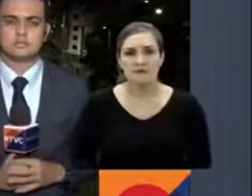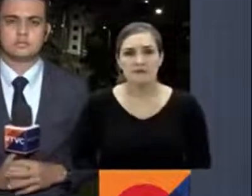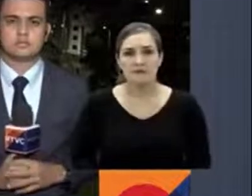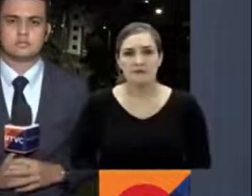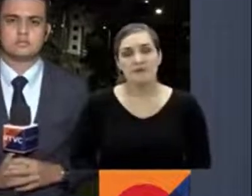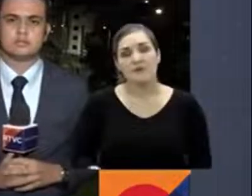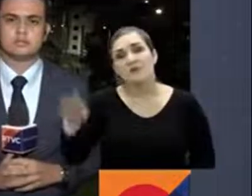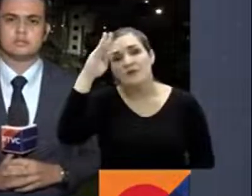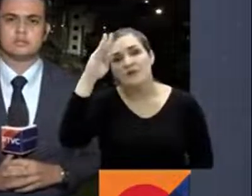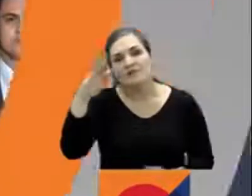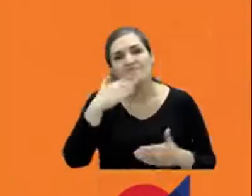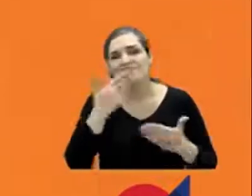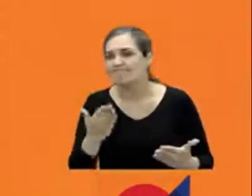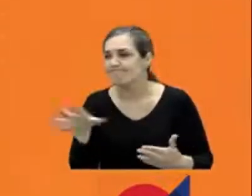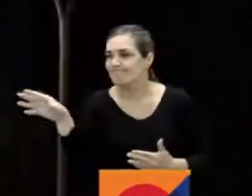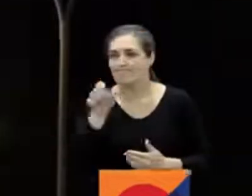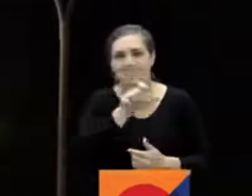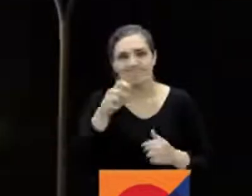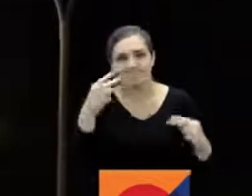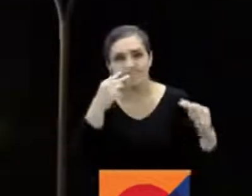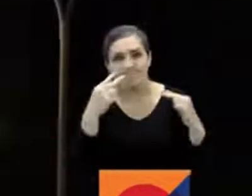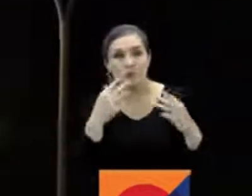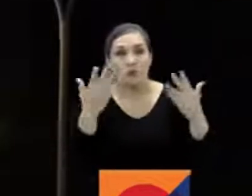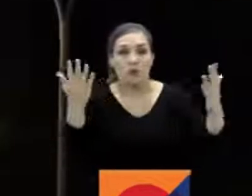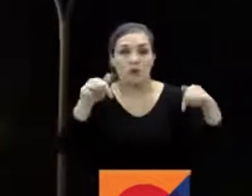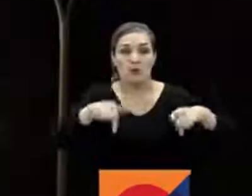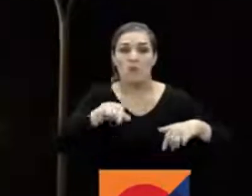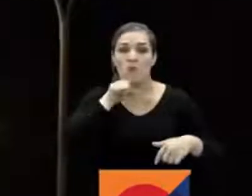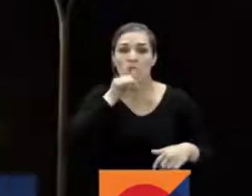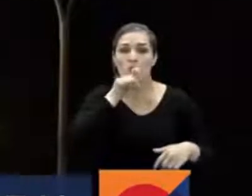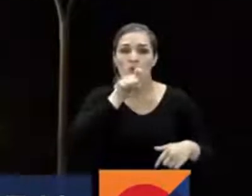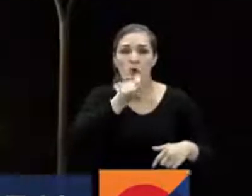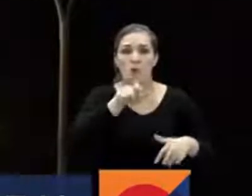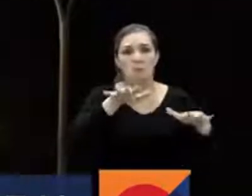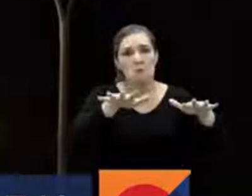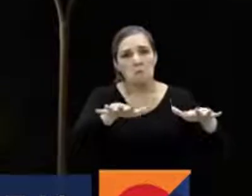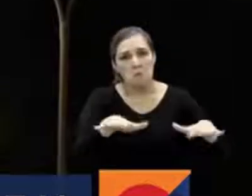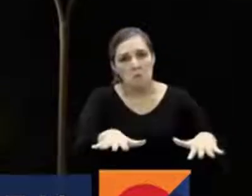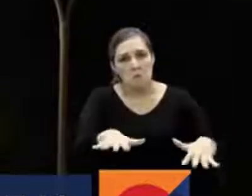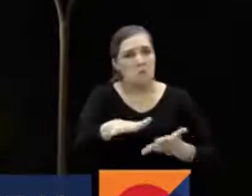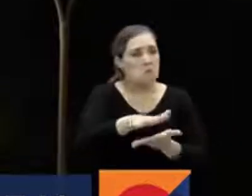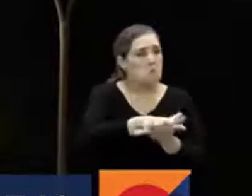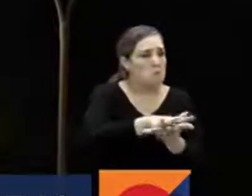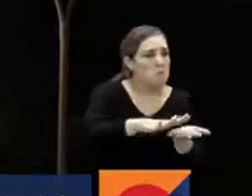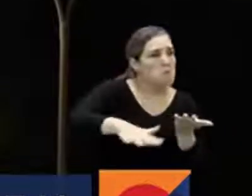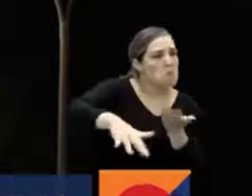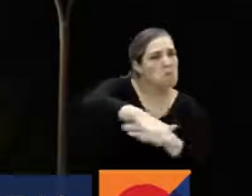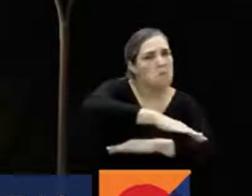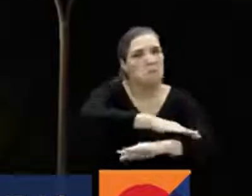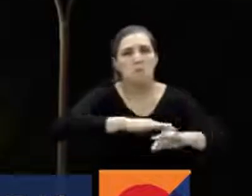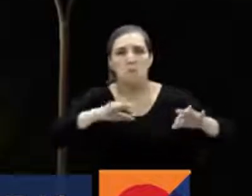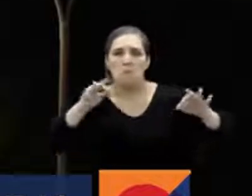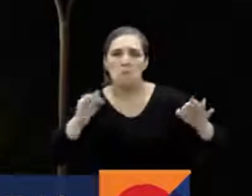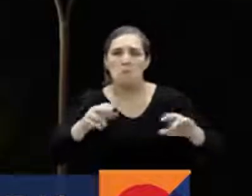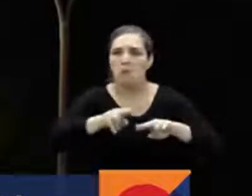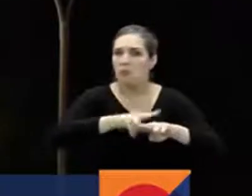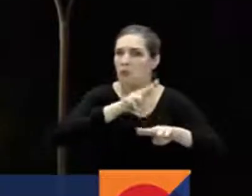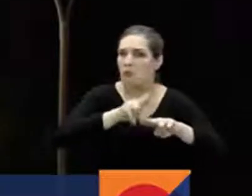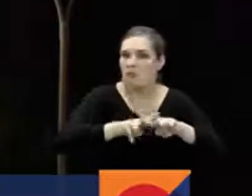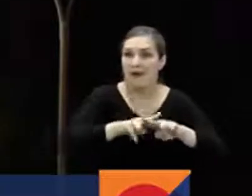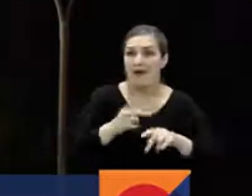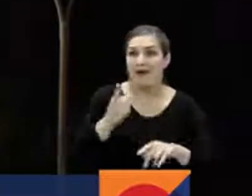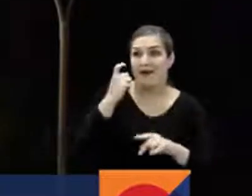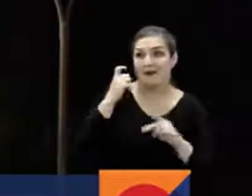¿Qué tal, Damaris y televidentes? Pues mire, Bucaramanga amaneció tranquilo, todo bajo la absoluta normalidad. Ayer en